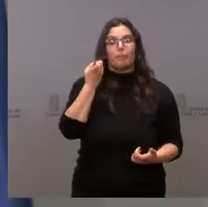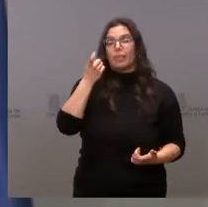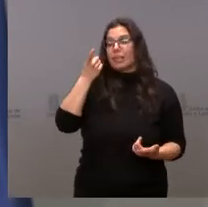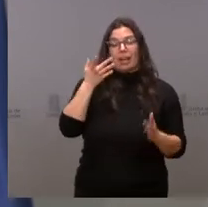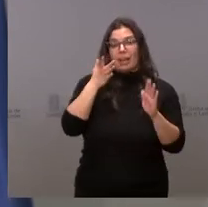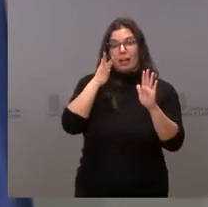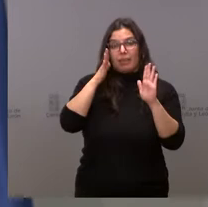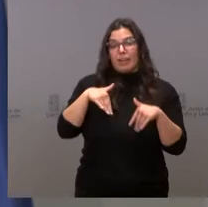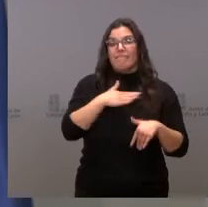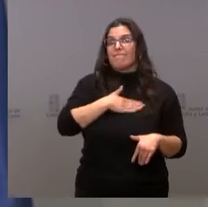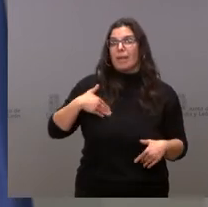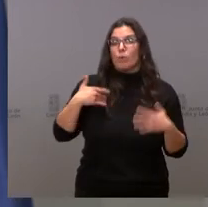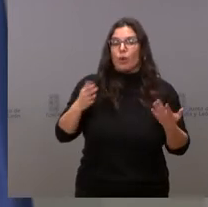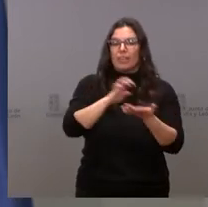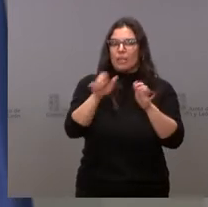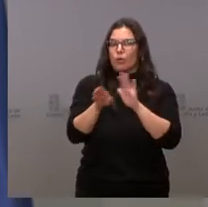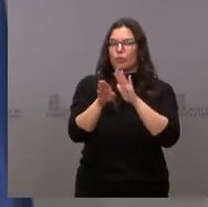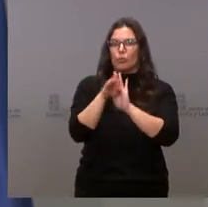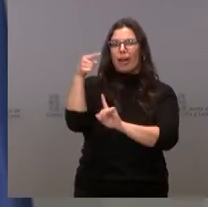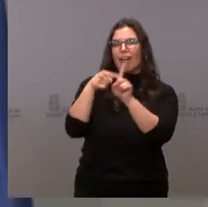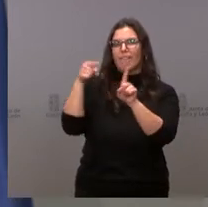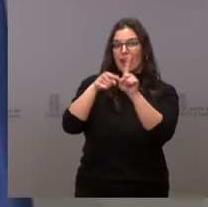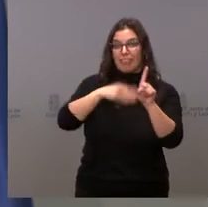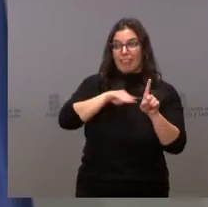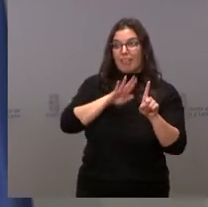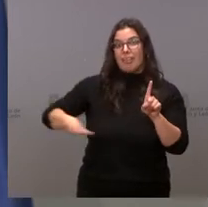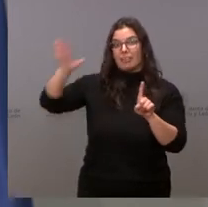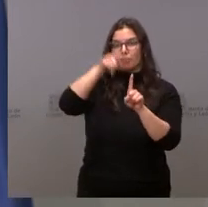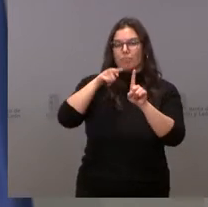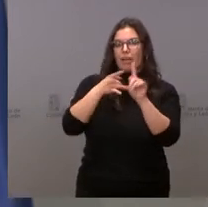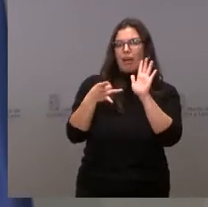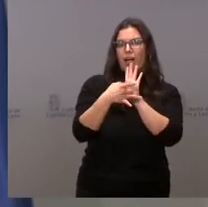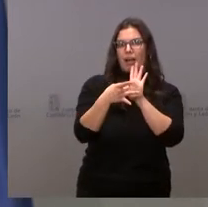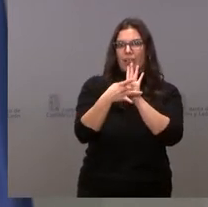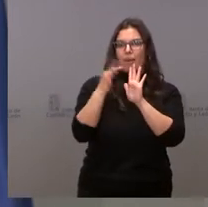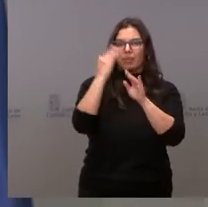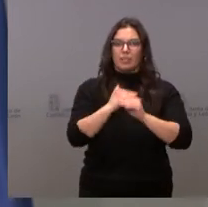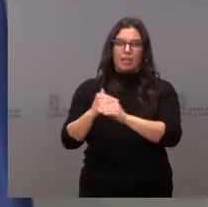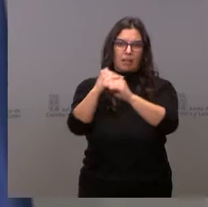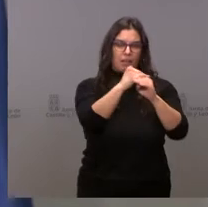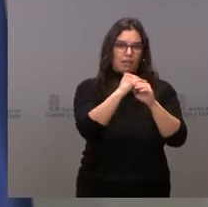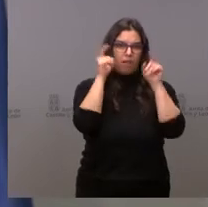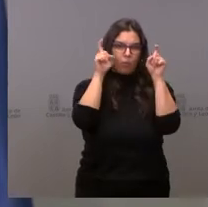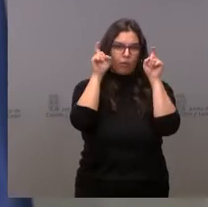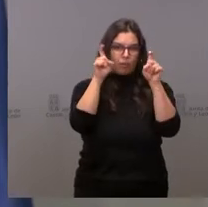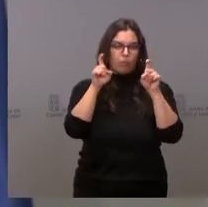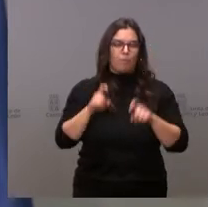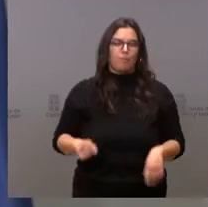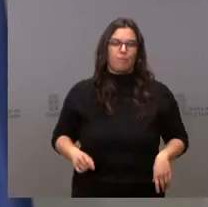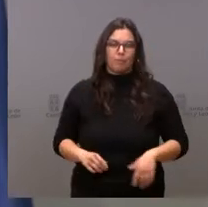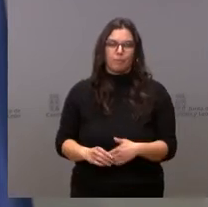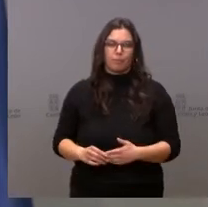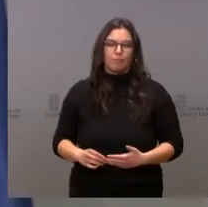castilla y león como referente dentro de españa en la calidad y en la equidad de la enseñanza